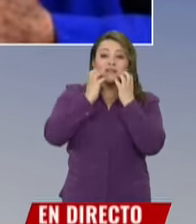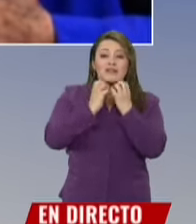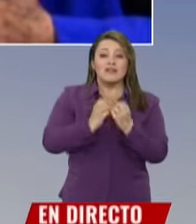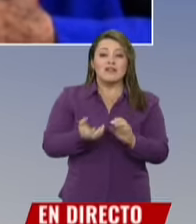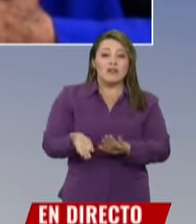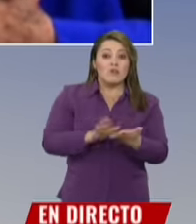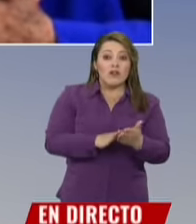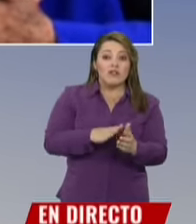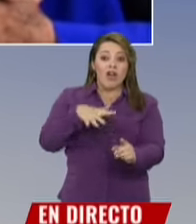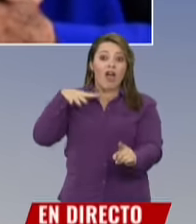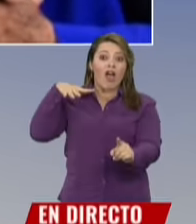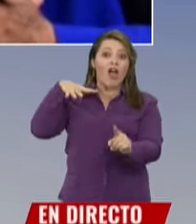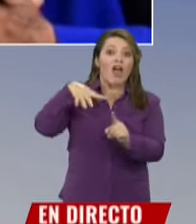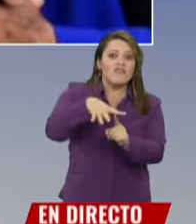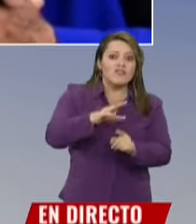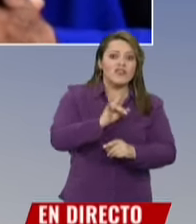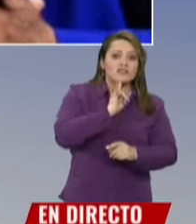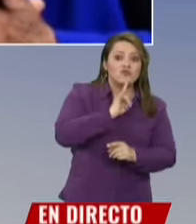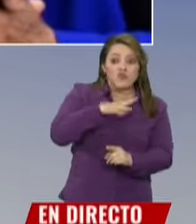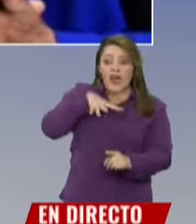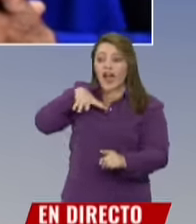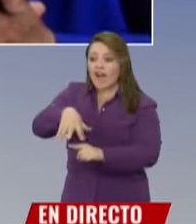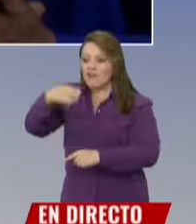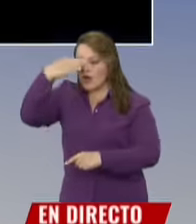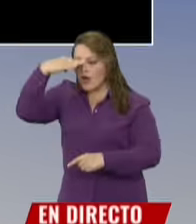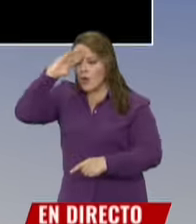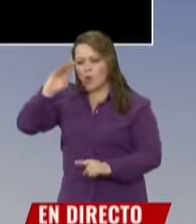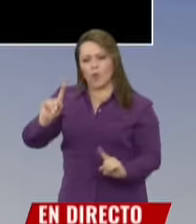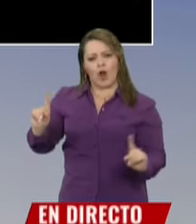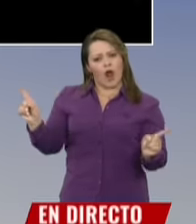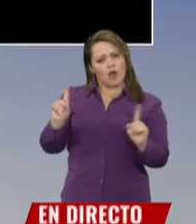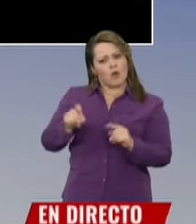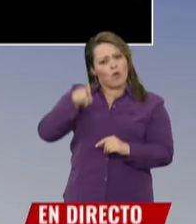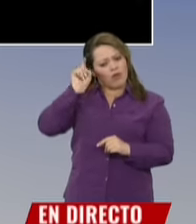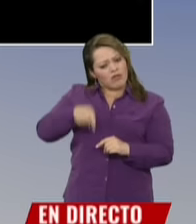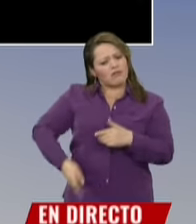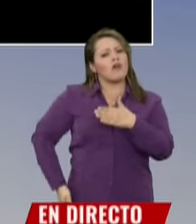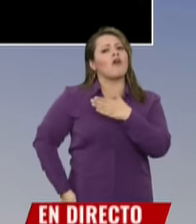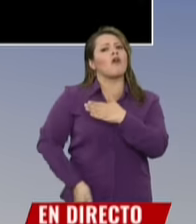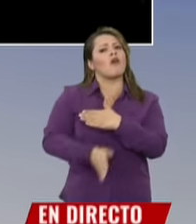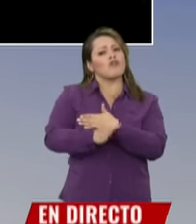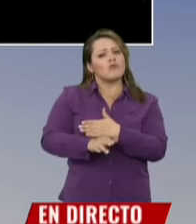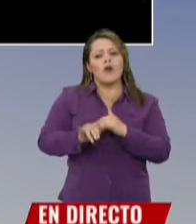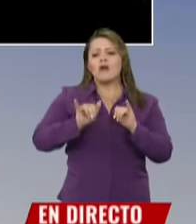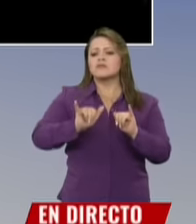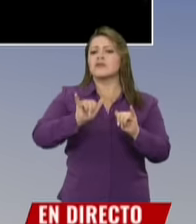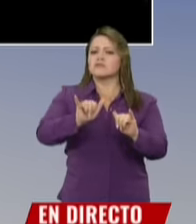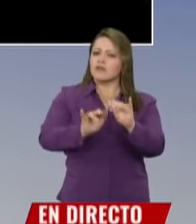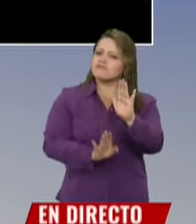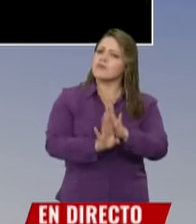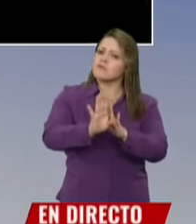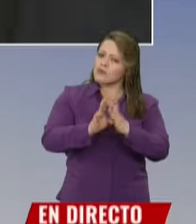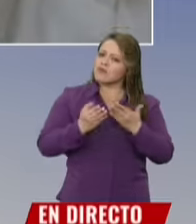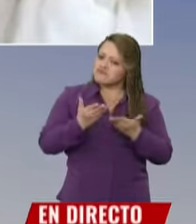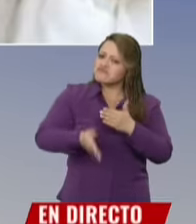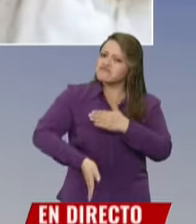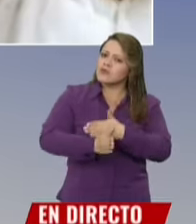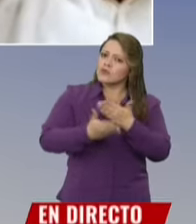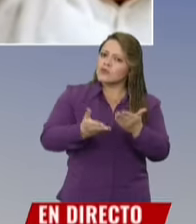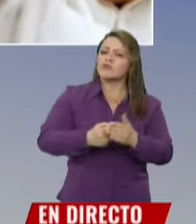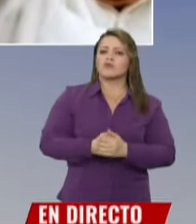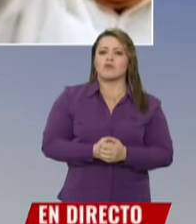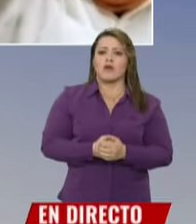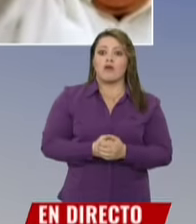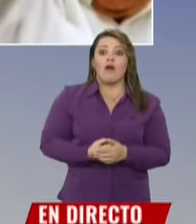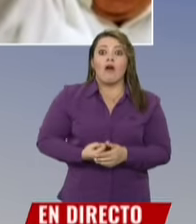por qué afectar pues ese proceso de normalización que se viene llevando a cabo entre el gobierno cubano y el gobierno de Estados Unidos, y que si allí se